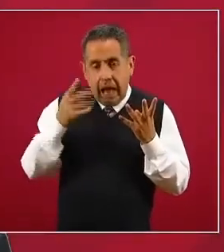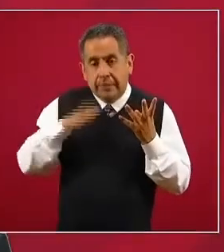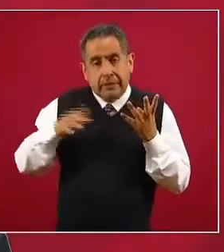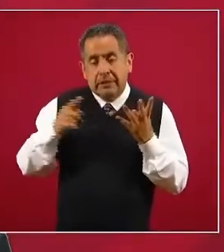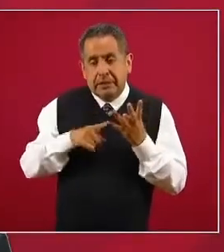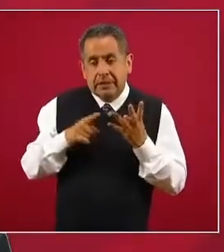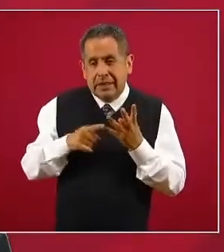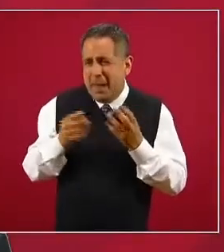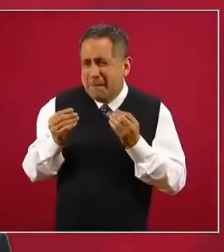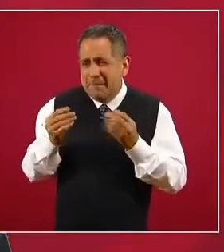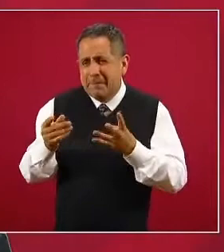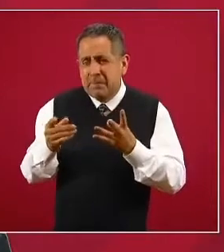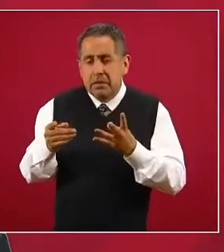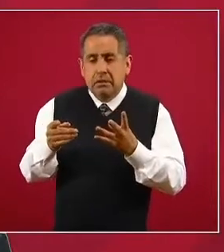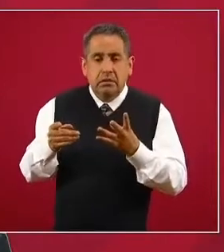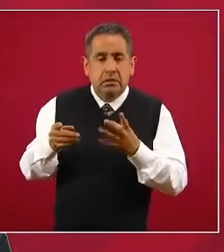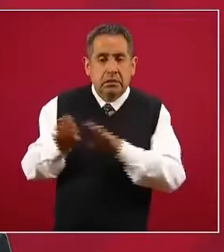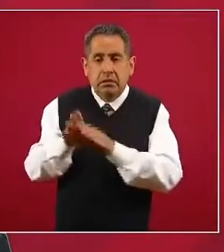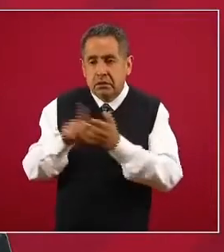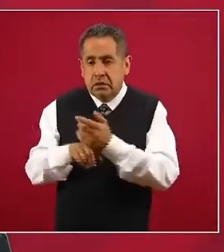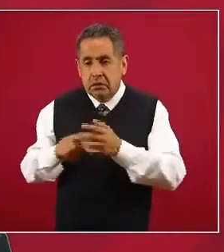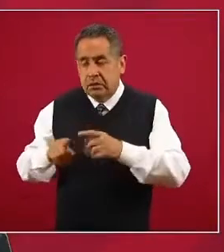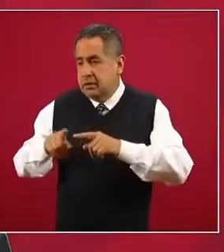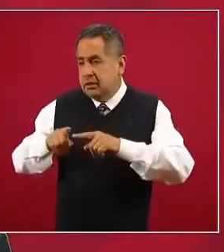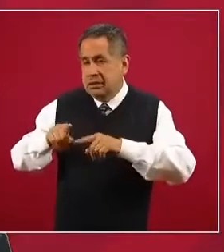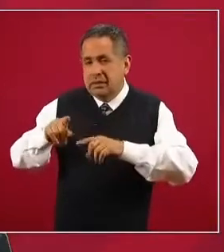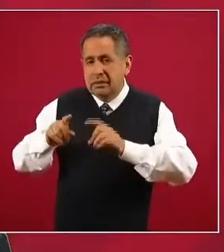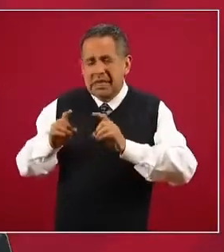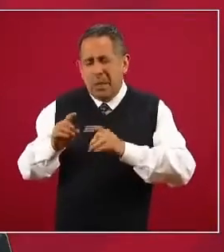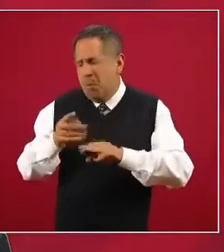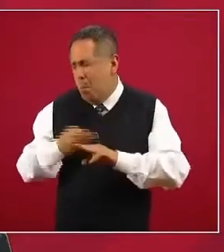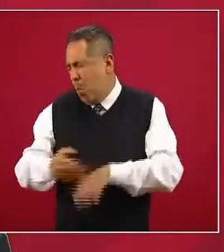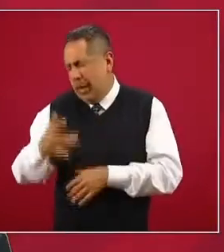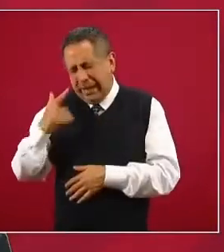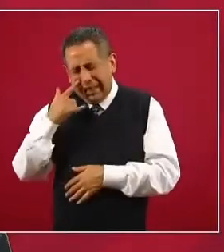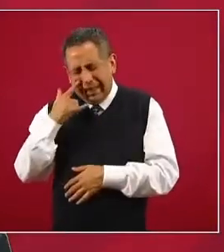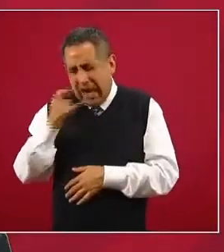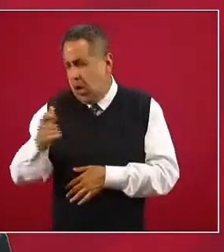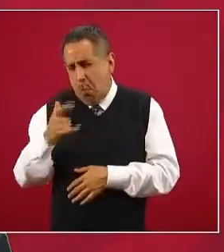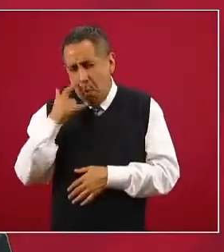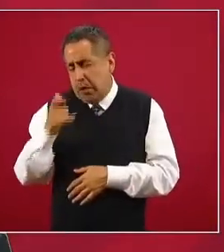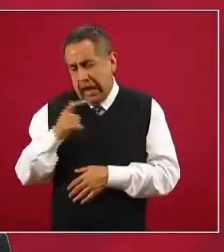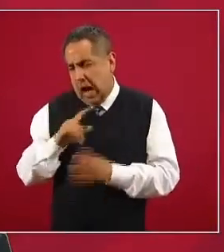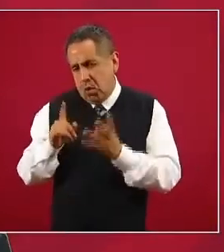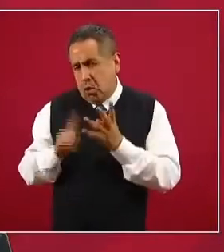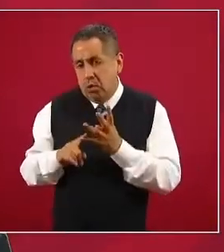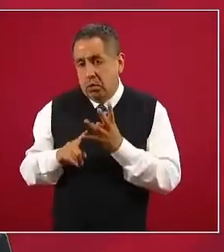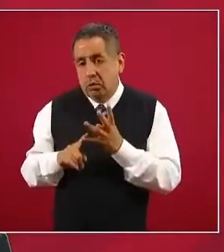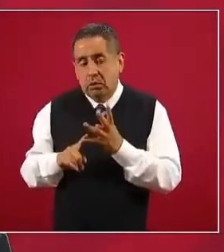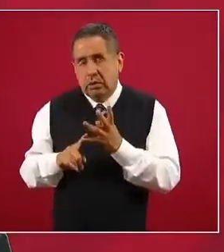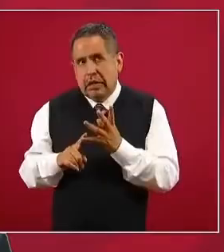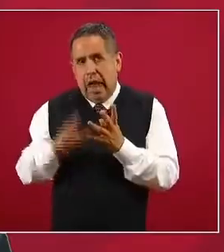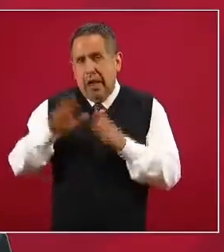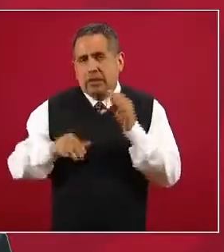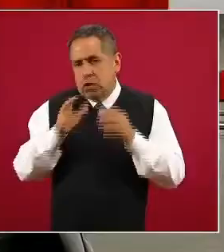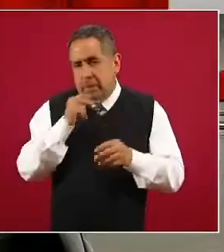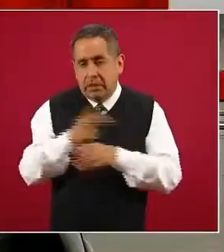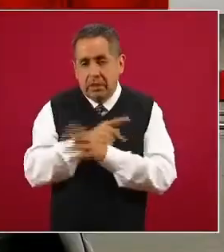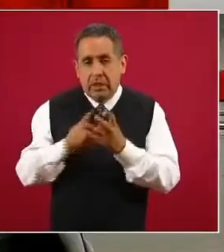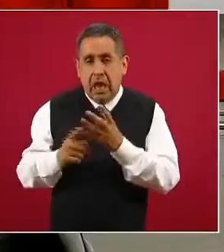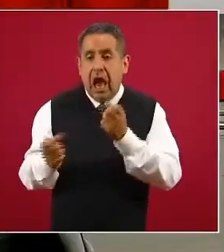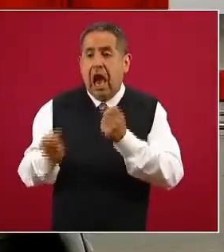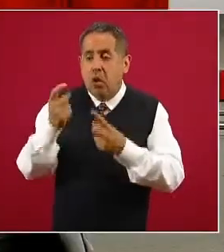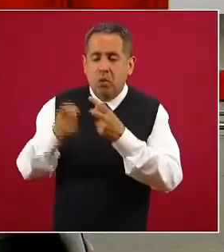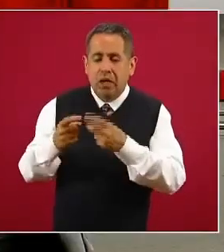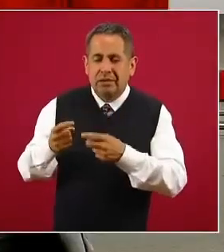veces son tan infrecuentes, tan raras, tan esporádicas, tan improbables ciertas